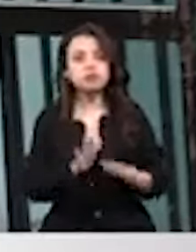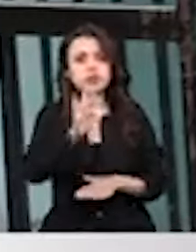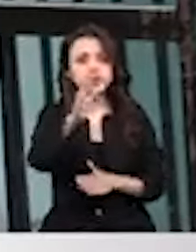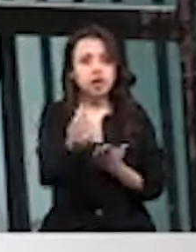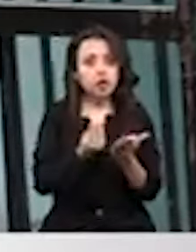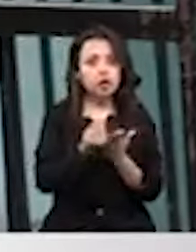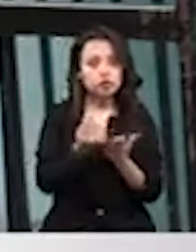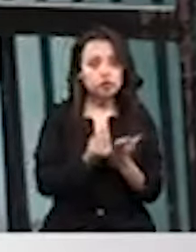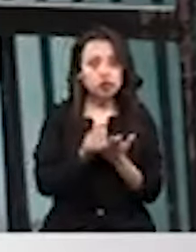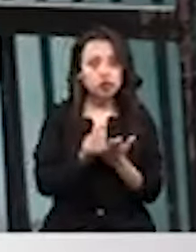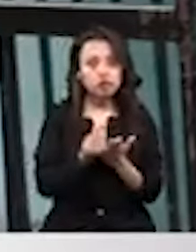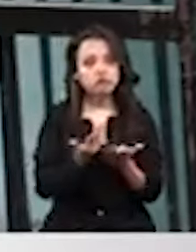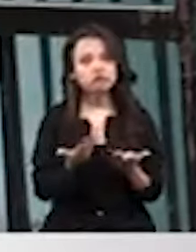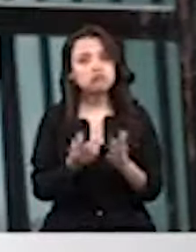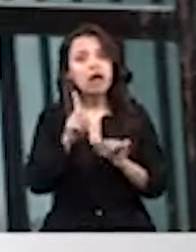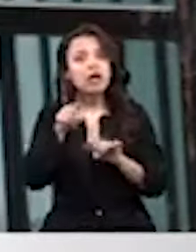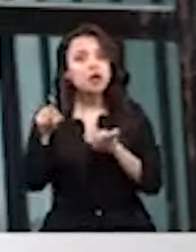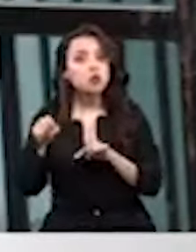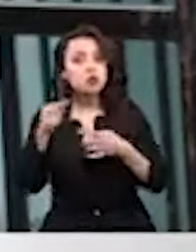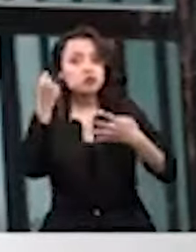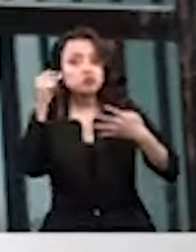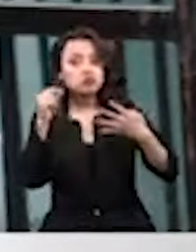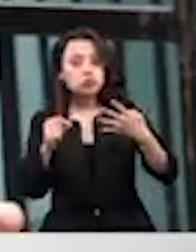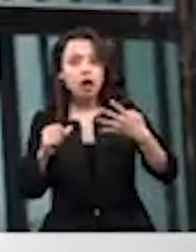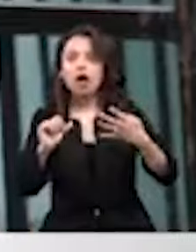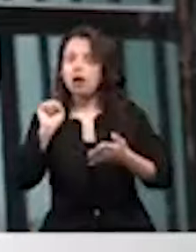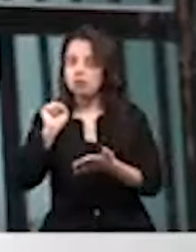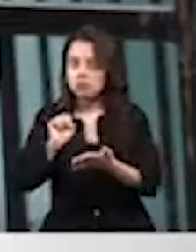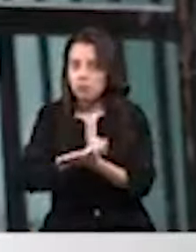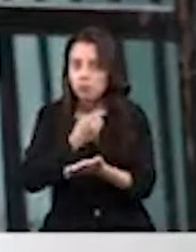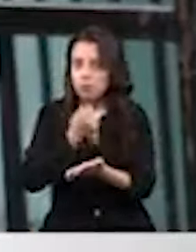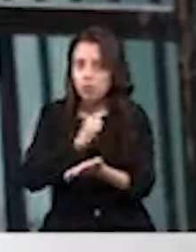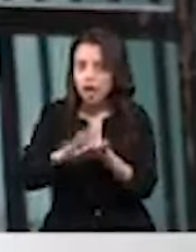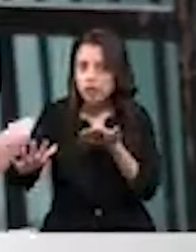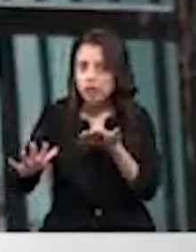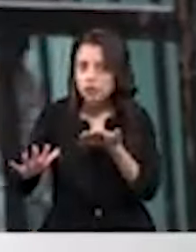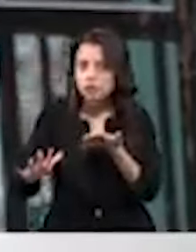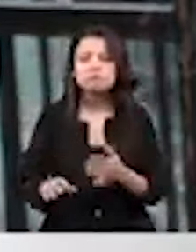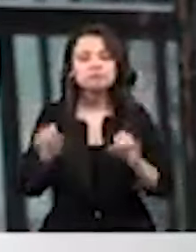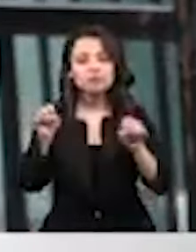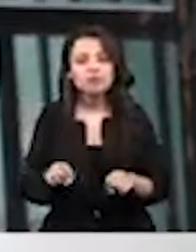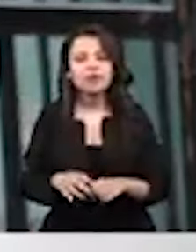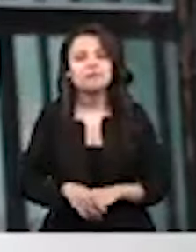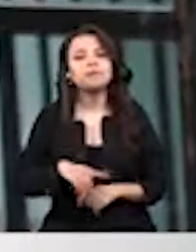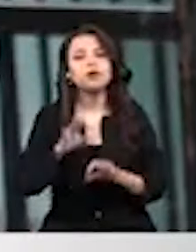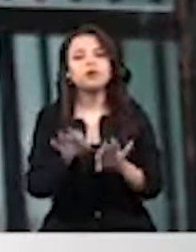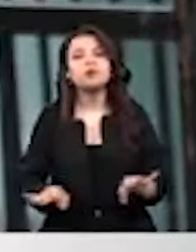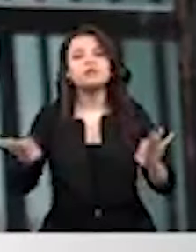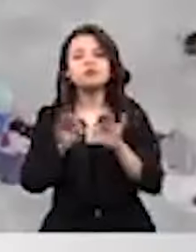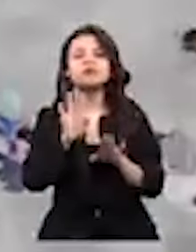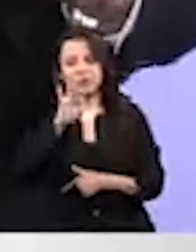tramitar su pasaporte de manera gratuita, pero sobre todo y lo más importante para el gobierno es que protejan sus